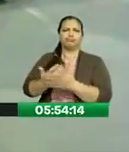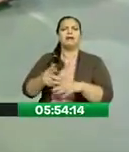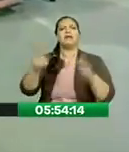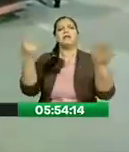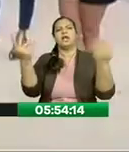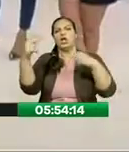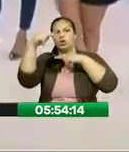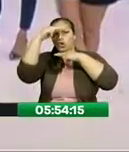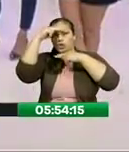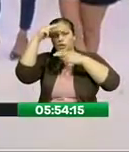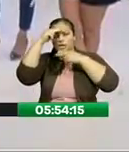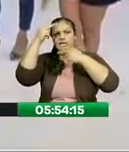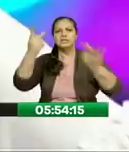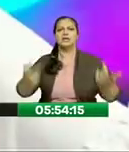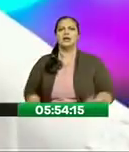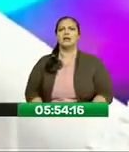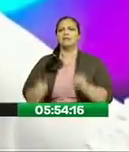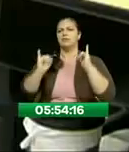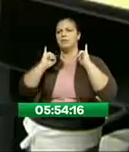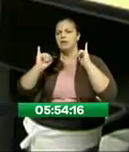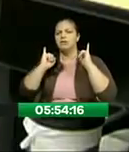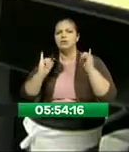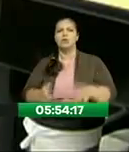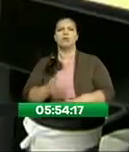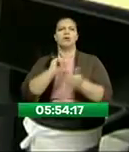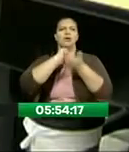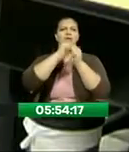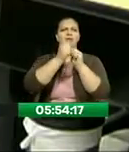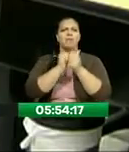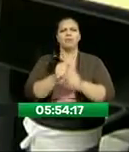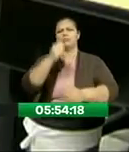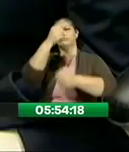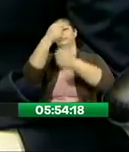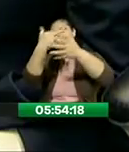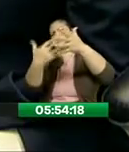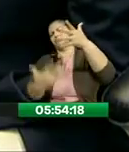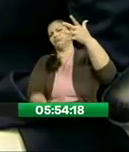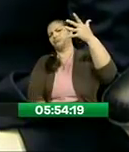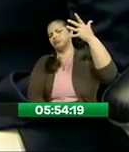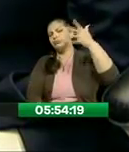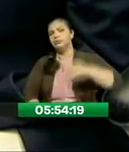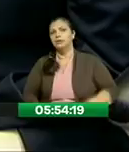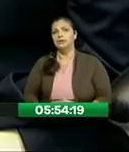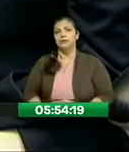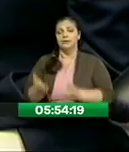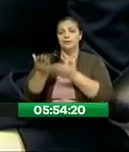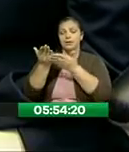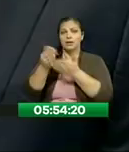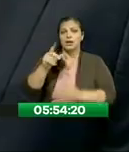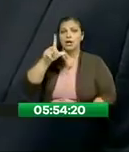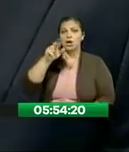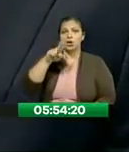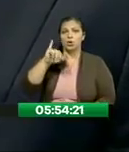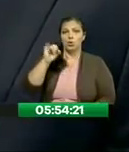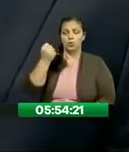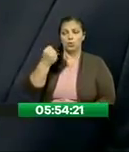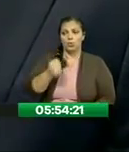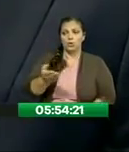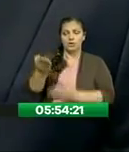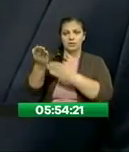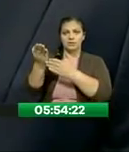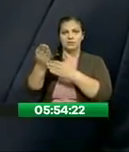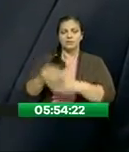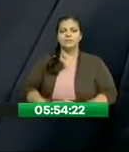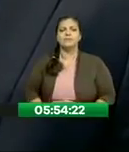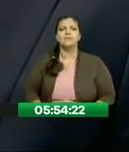y entretenimiento. Más que un canal, una familia, precisa el doctor Luis Esteban Gómez Amador. Gran parte de lo que se